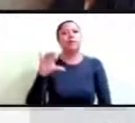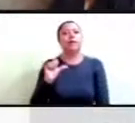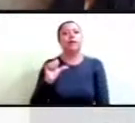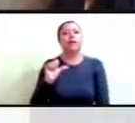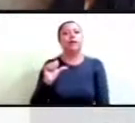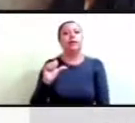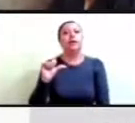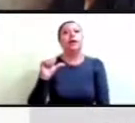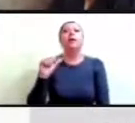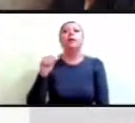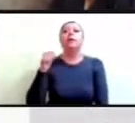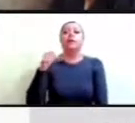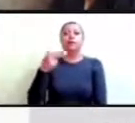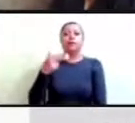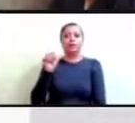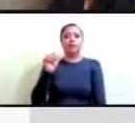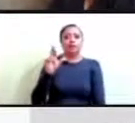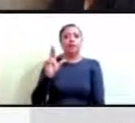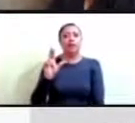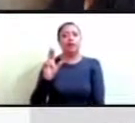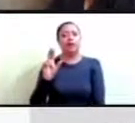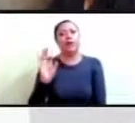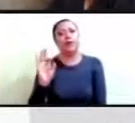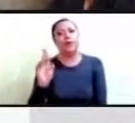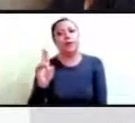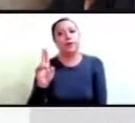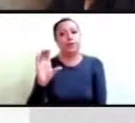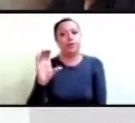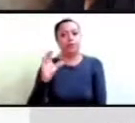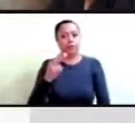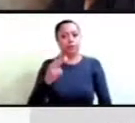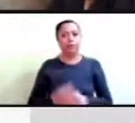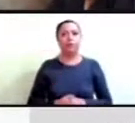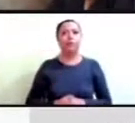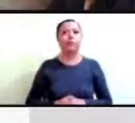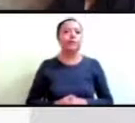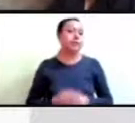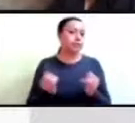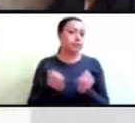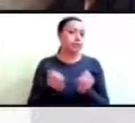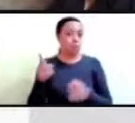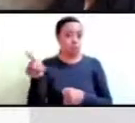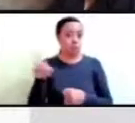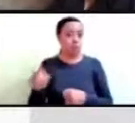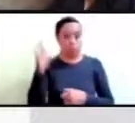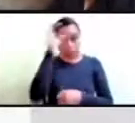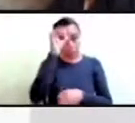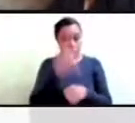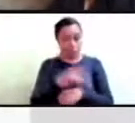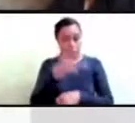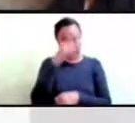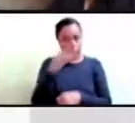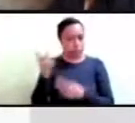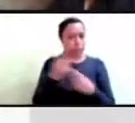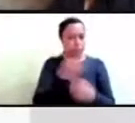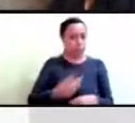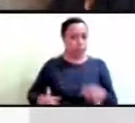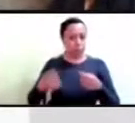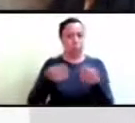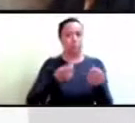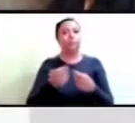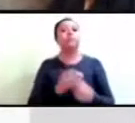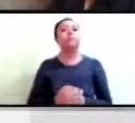talentosísima que también recibe el galardón por fundar la Fundación de Arquitectura Mexicana que ella preside. Está